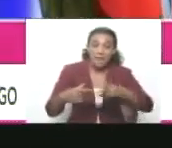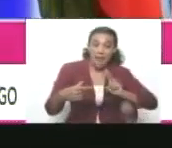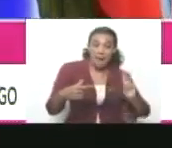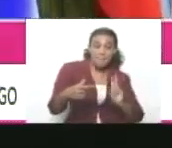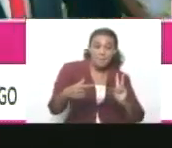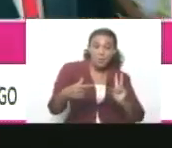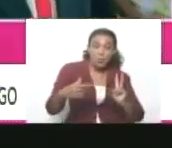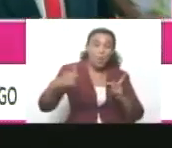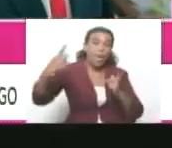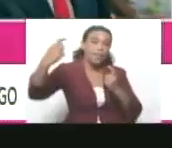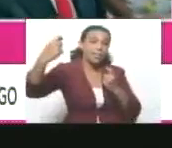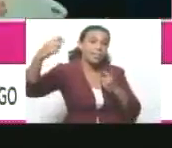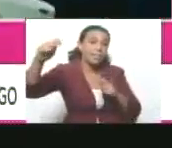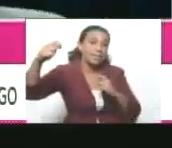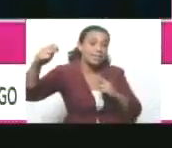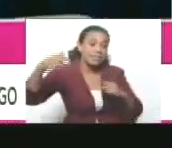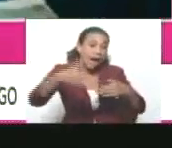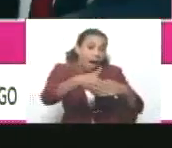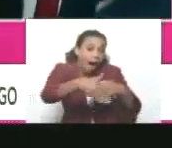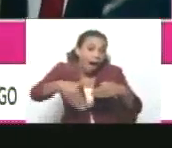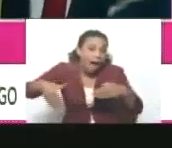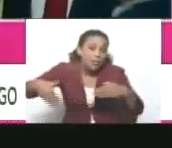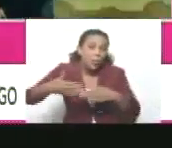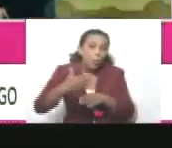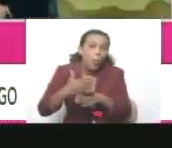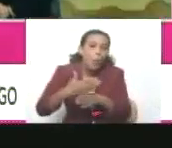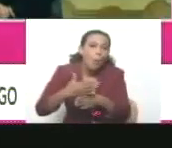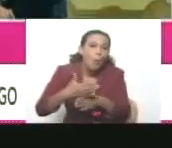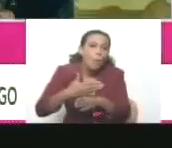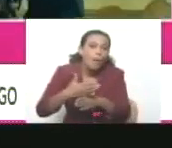del lado de Trinidad, y los compartimos.